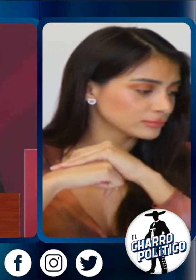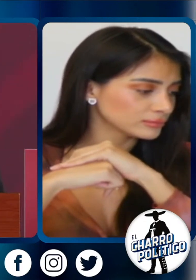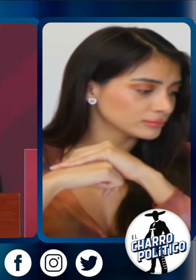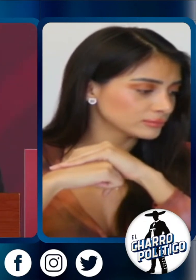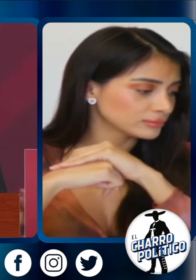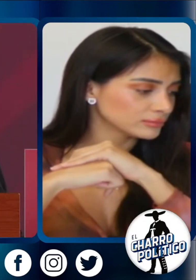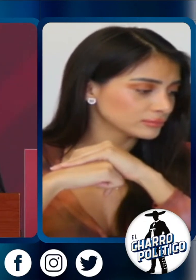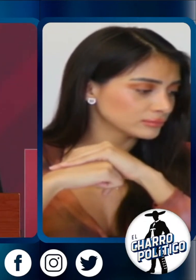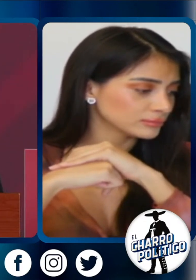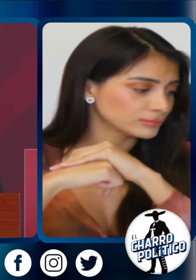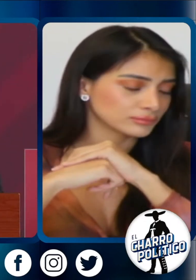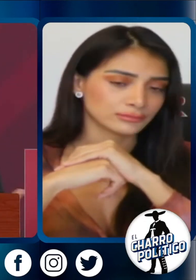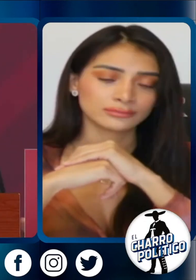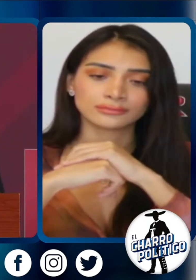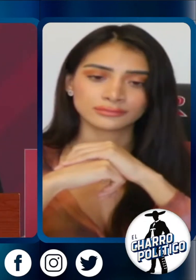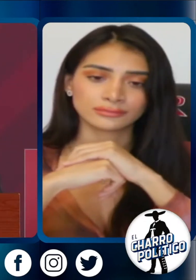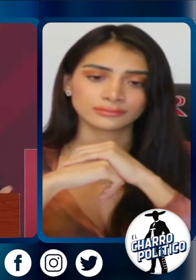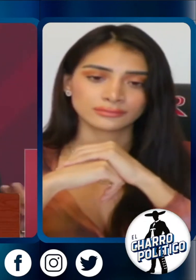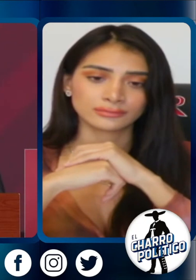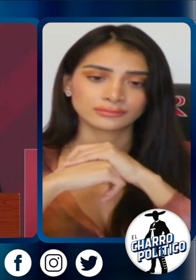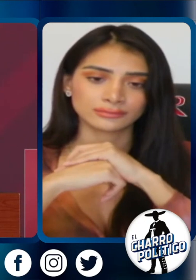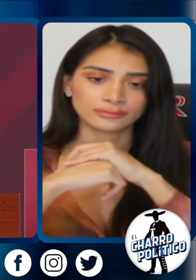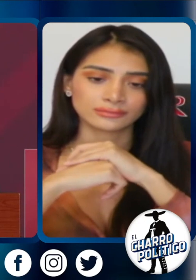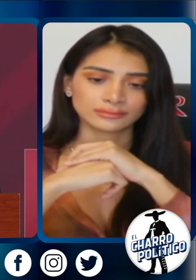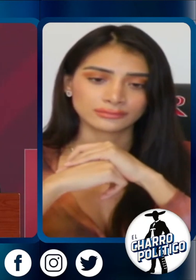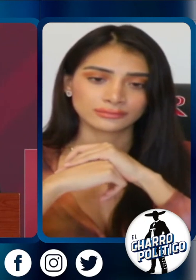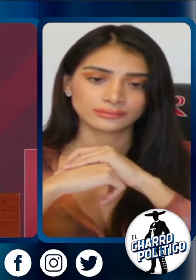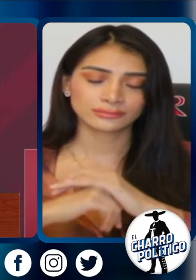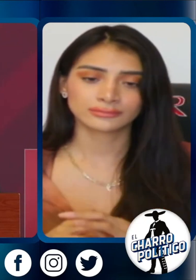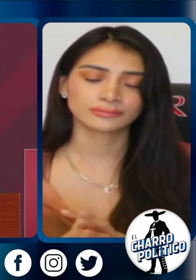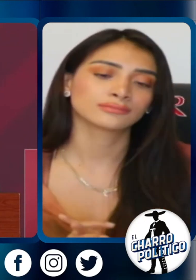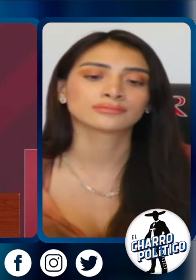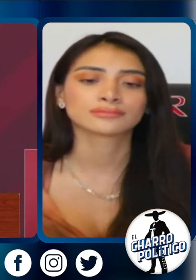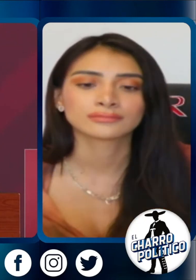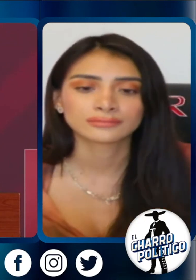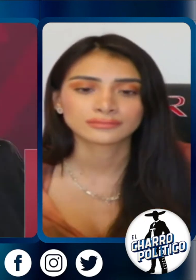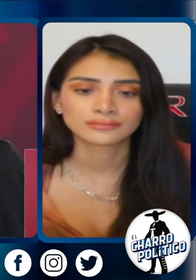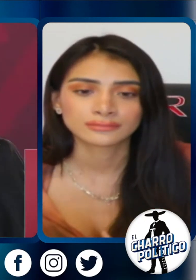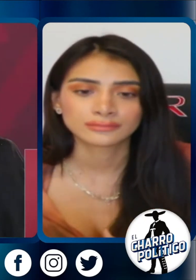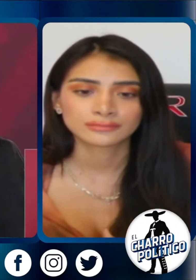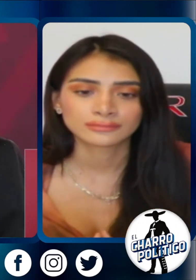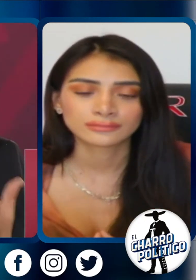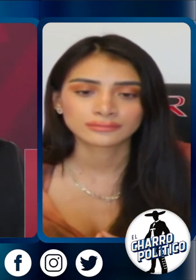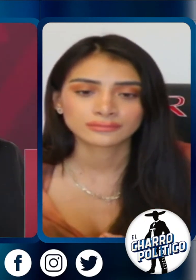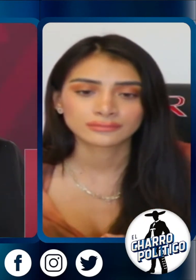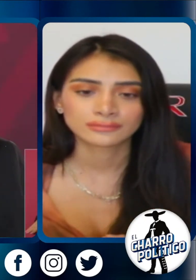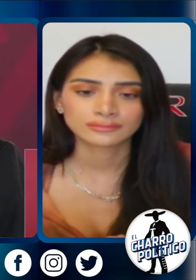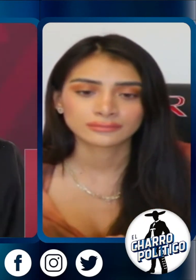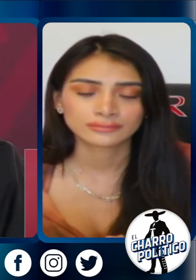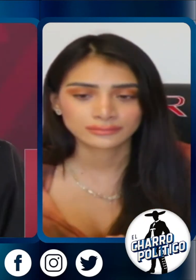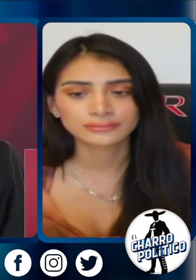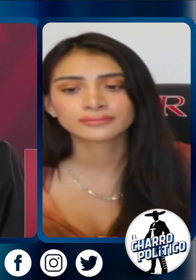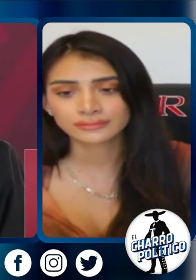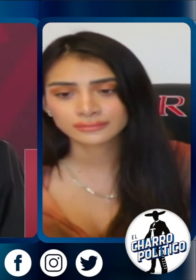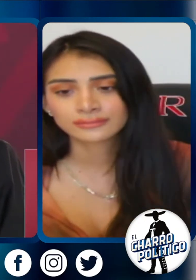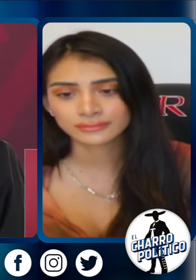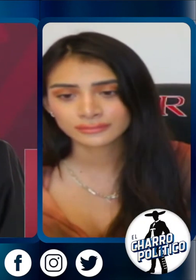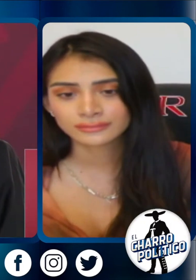se abandonó el servicio público. No se formaron cuadros